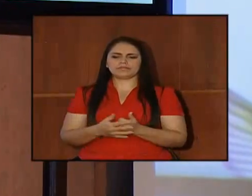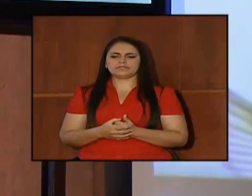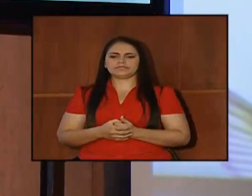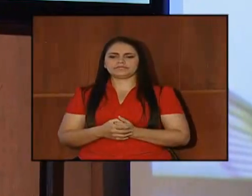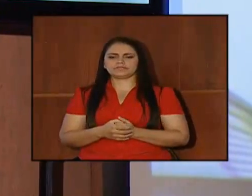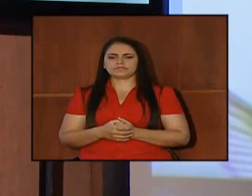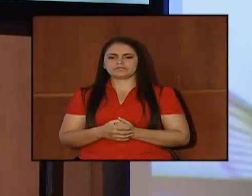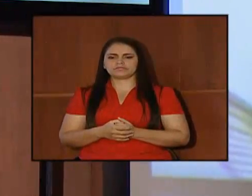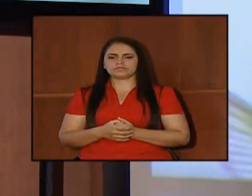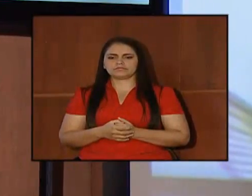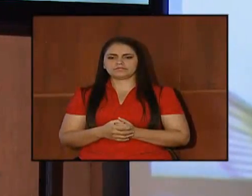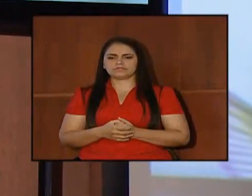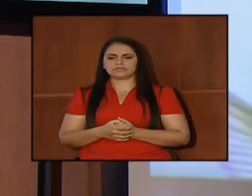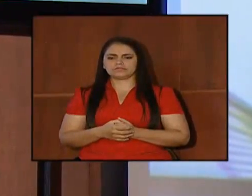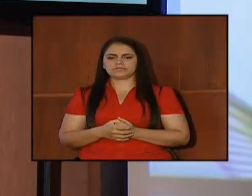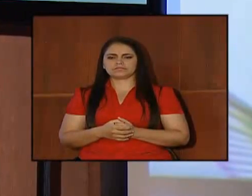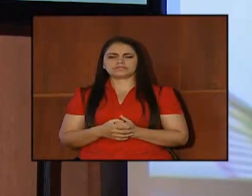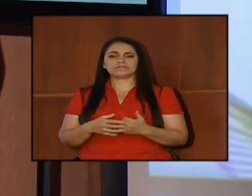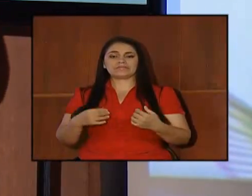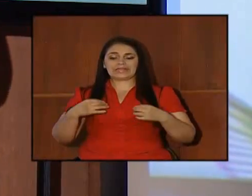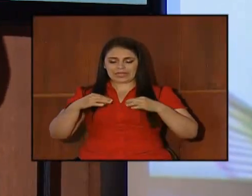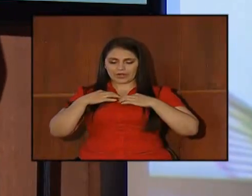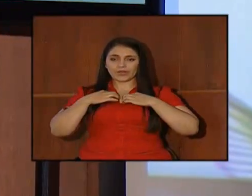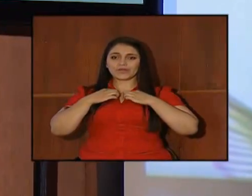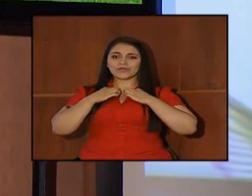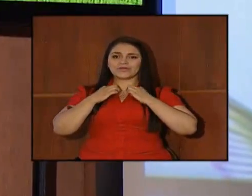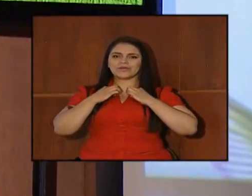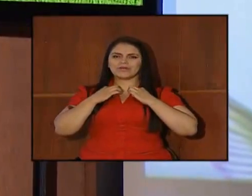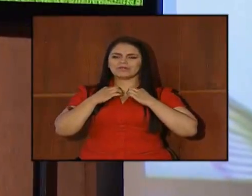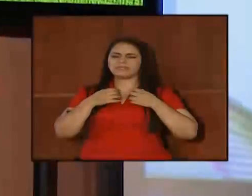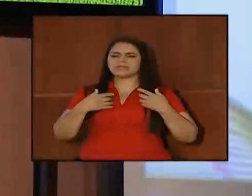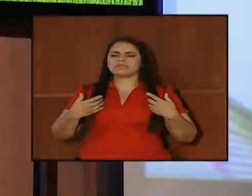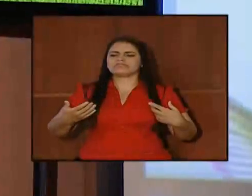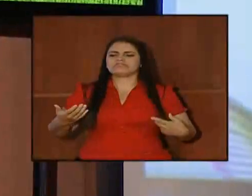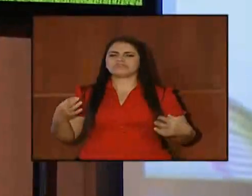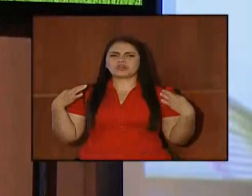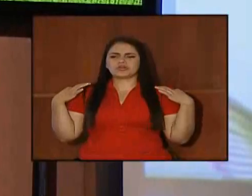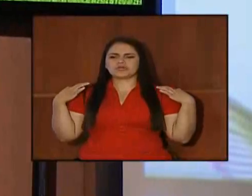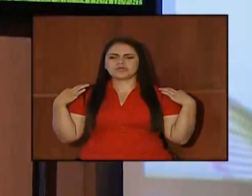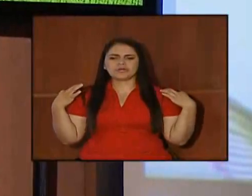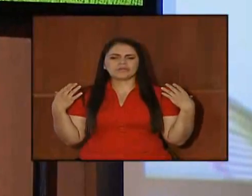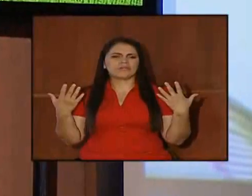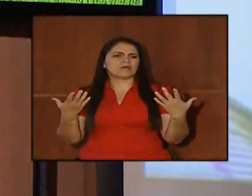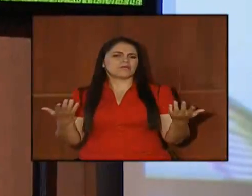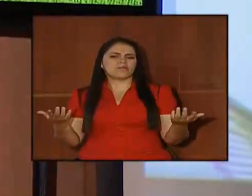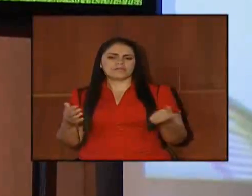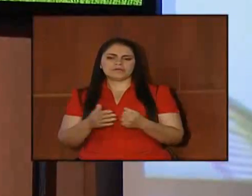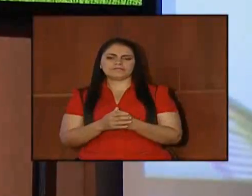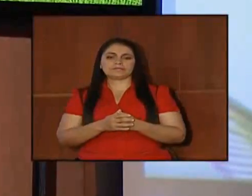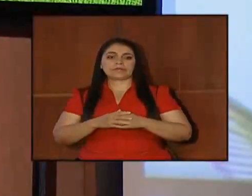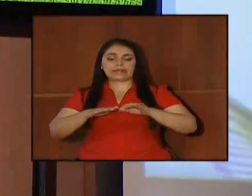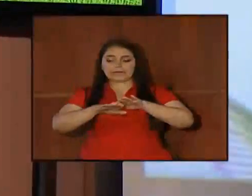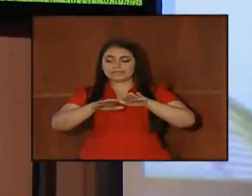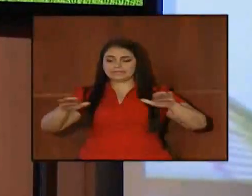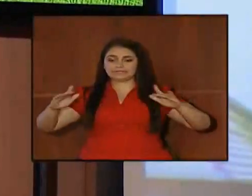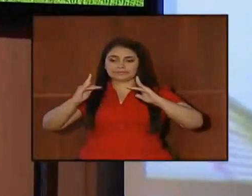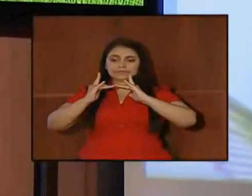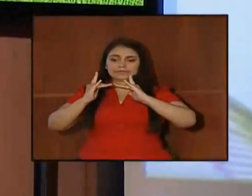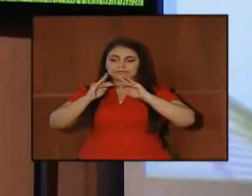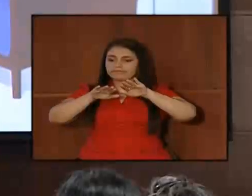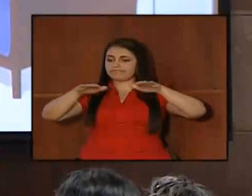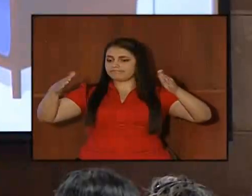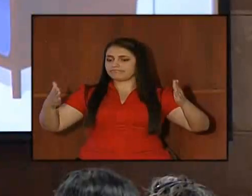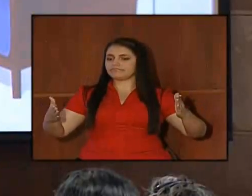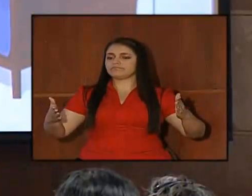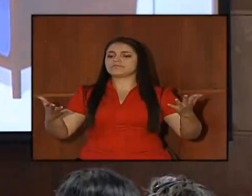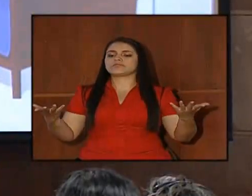lo que es la ropa de cama del paciente, ¿cierto? La cama donde lo vamos a posicionar.